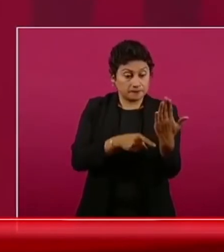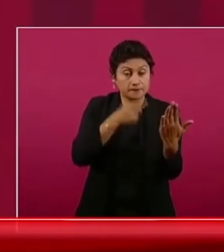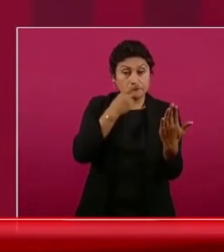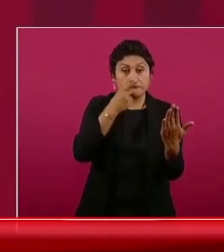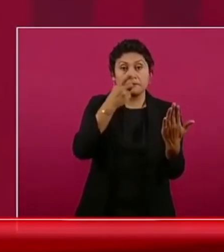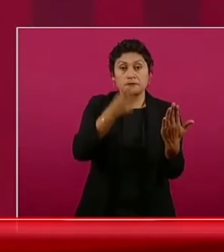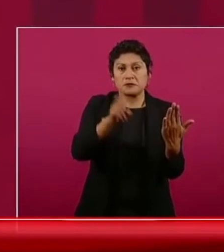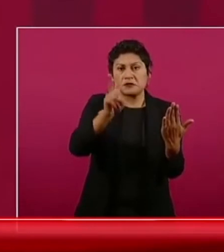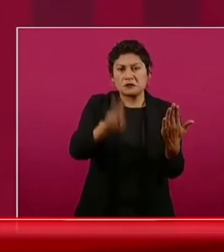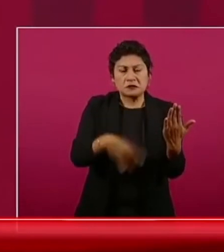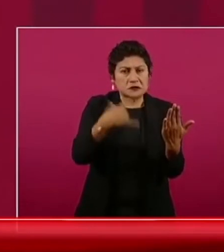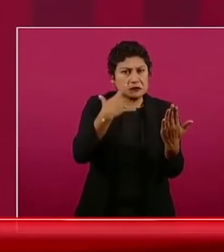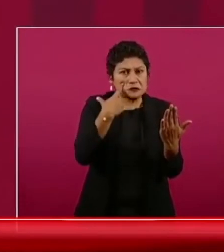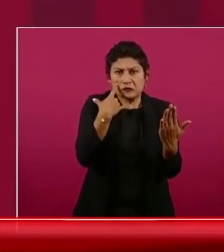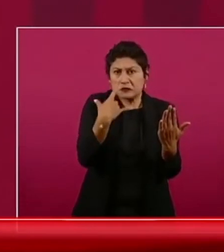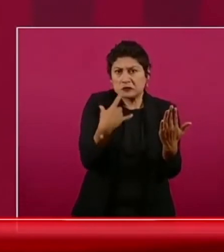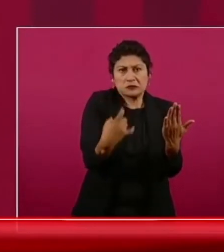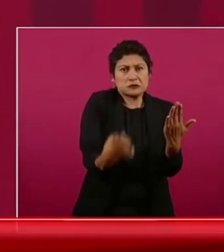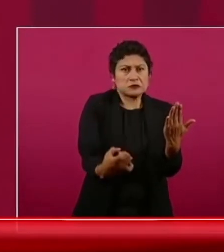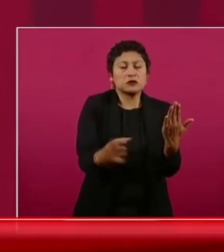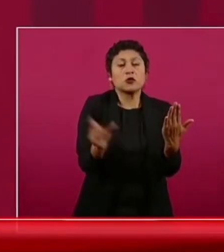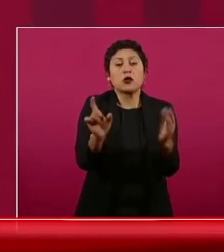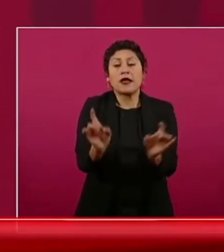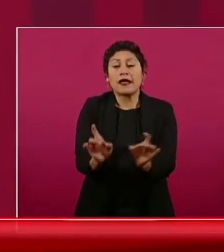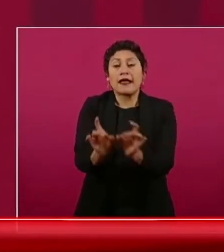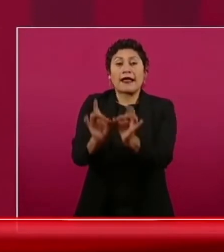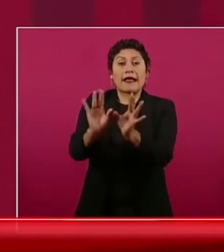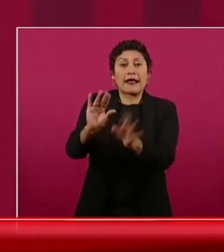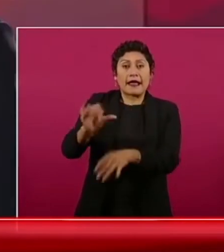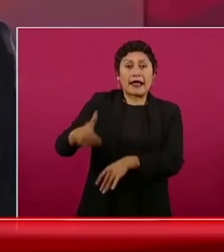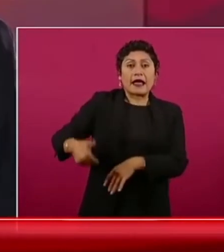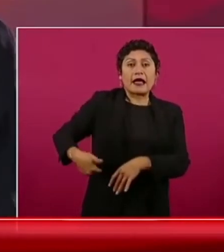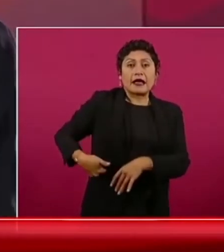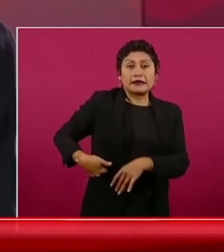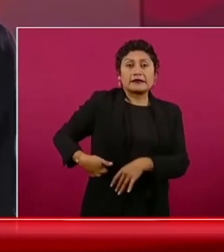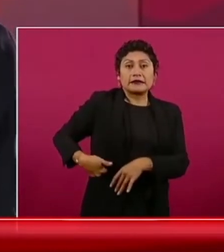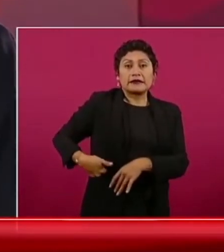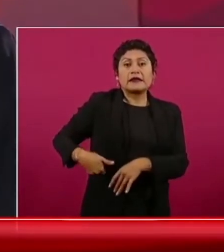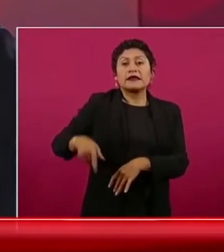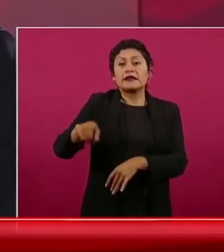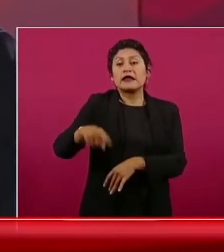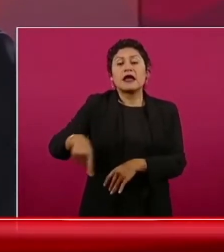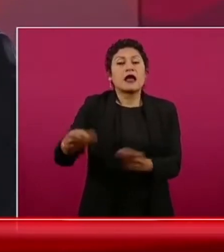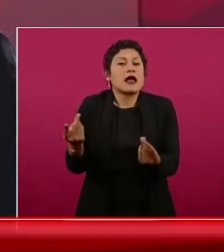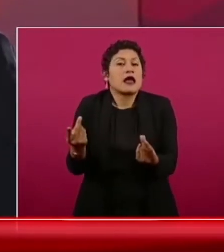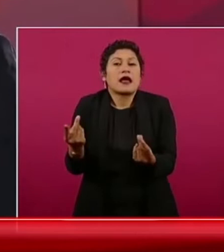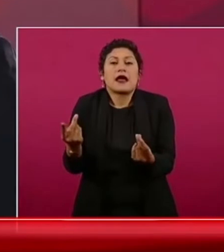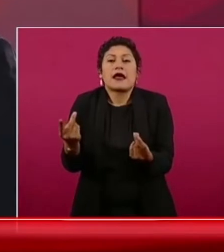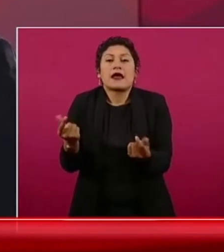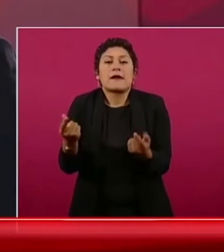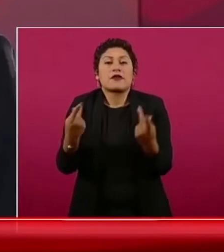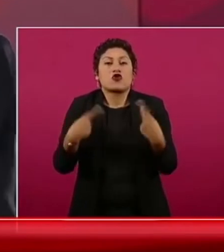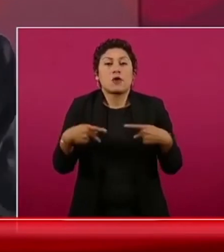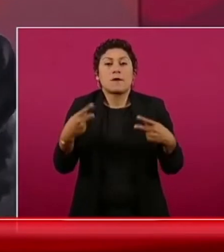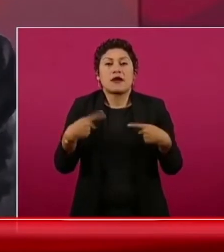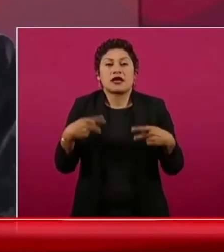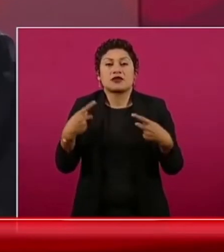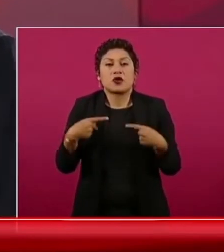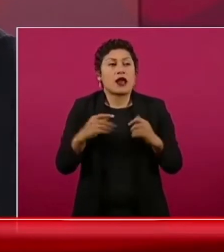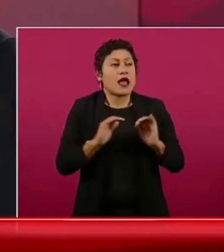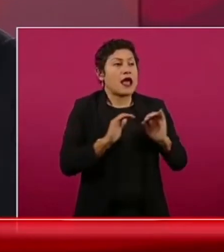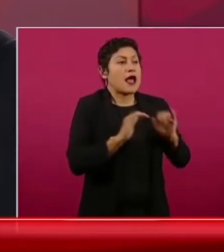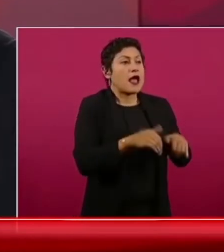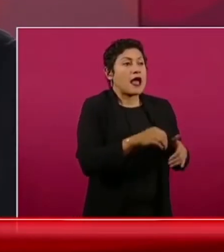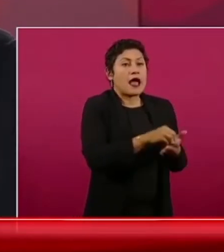presentaron, una vez que sucedió el accidente, fueron a inscribir a los trabajadores al Seguro Social.